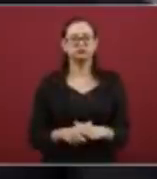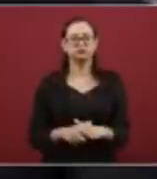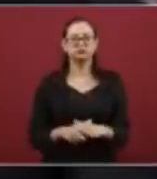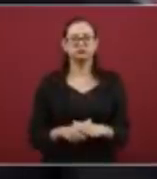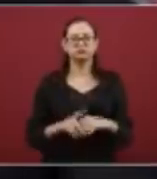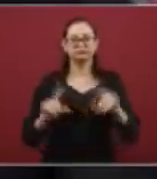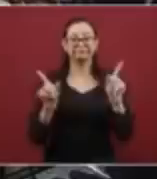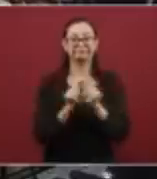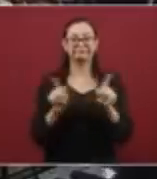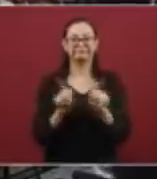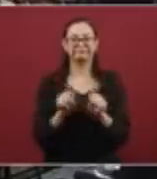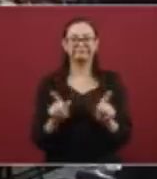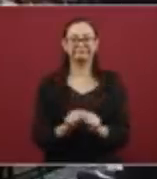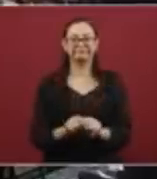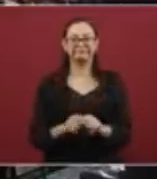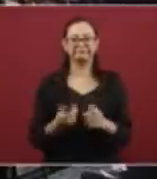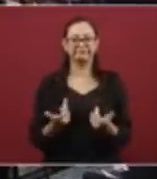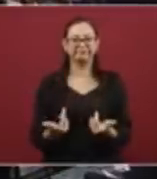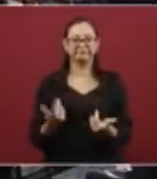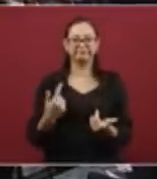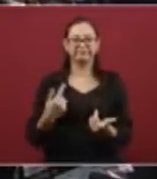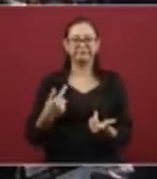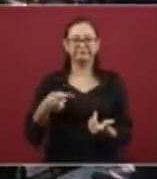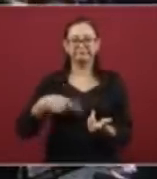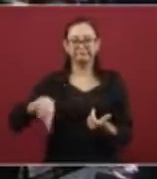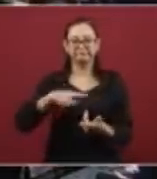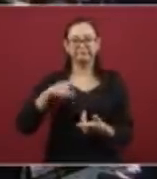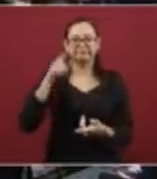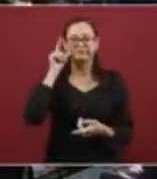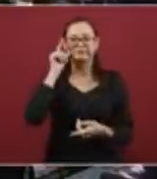ser breve en esta ocasión. Mañana,